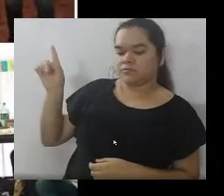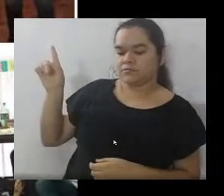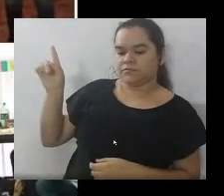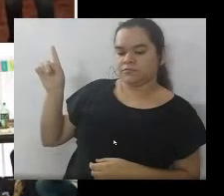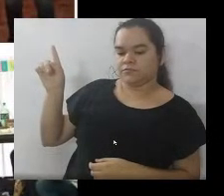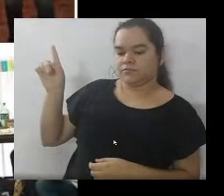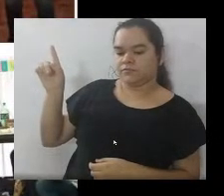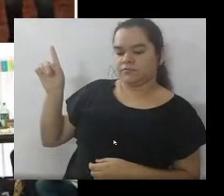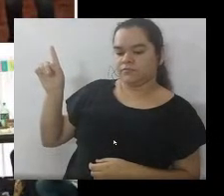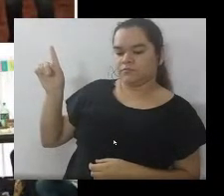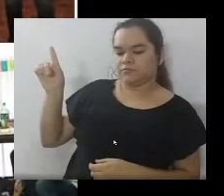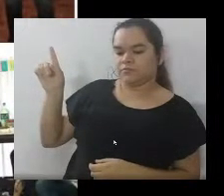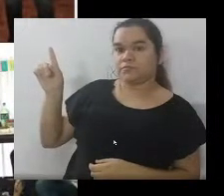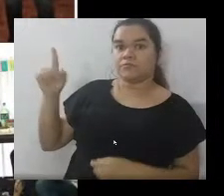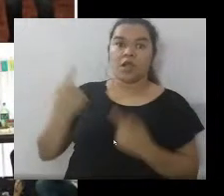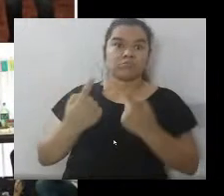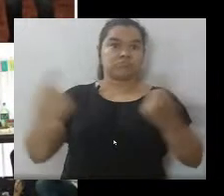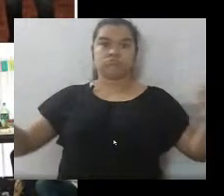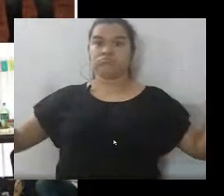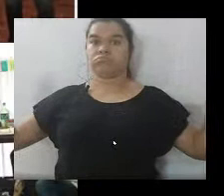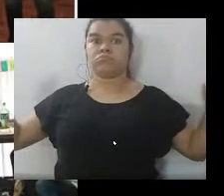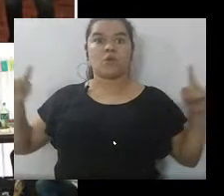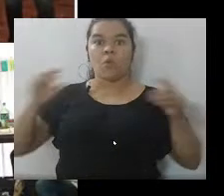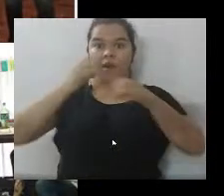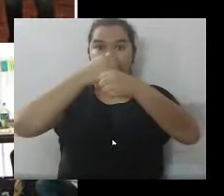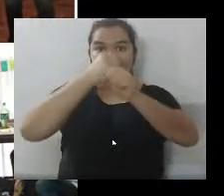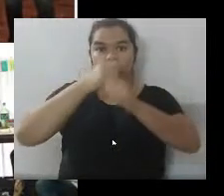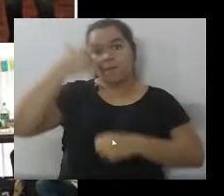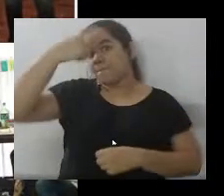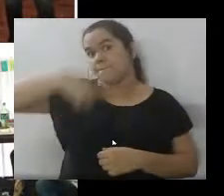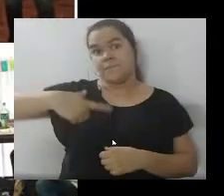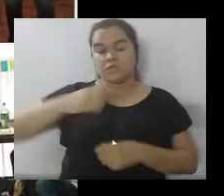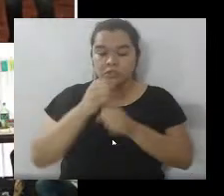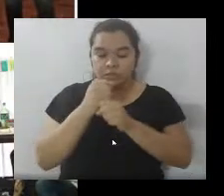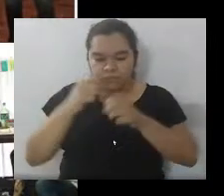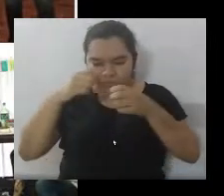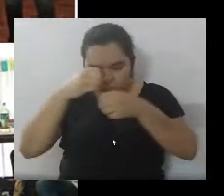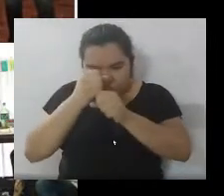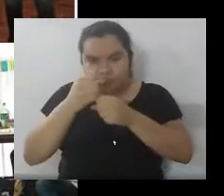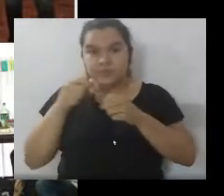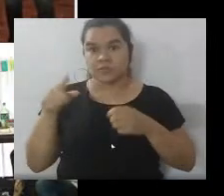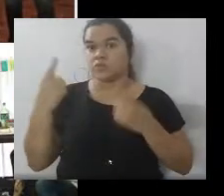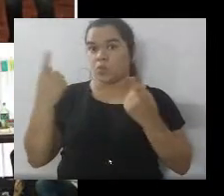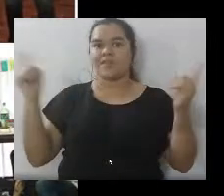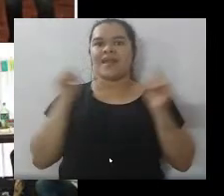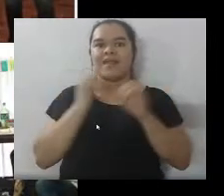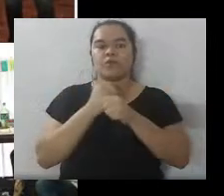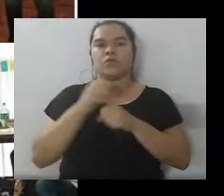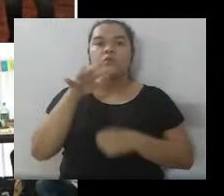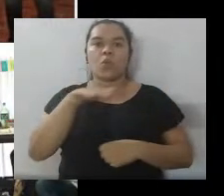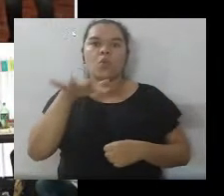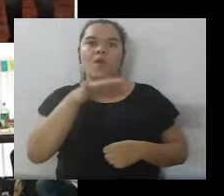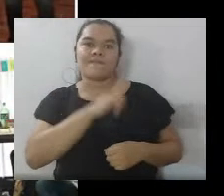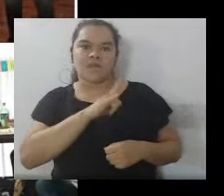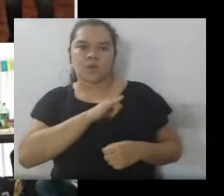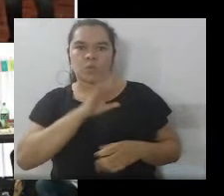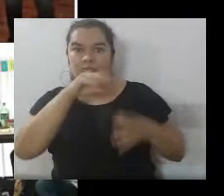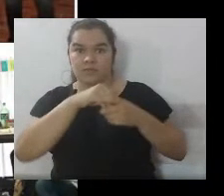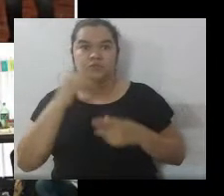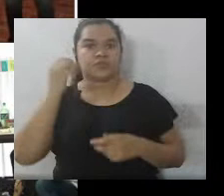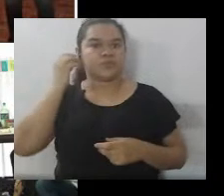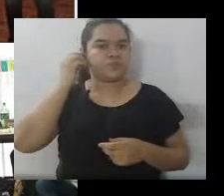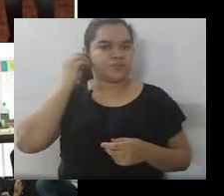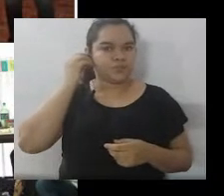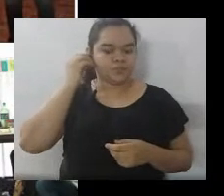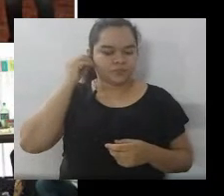un laboratorio como a lo mejor ustedes se imaginan en donde está un bioquímico, ¿sí? Este es un laboratorio de la FACENA, pero al